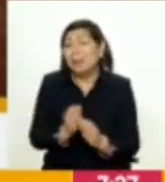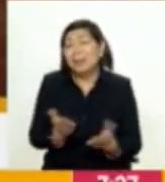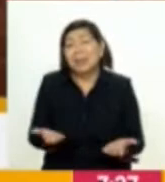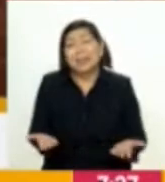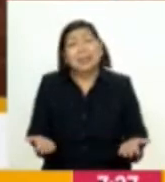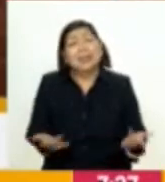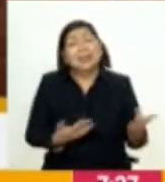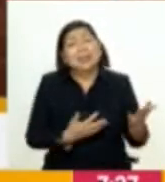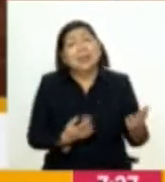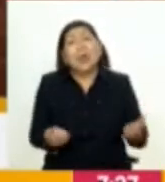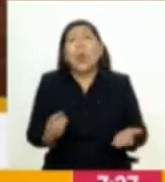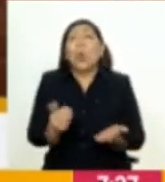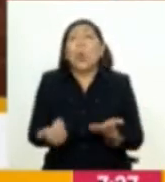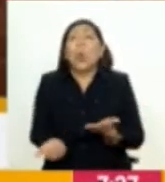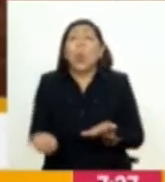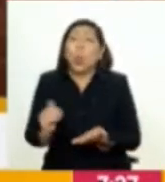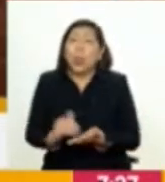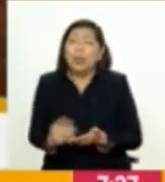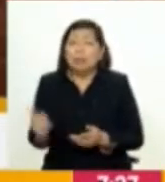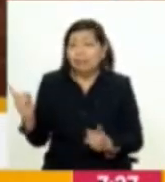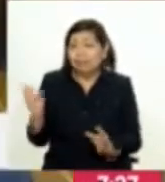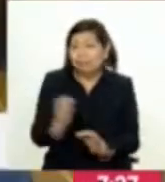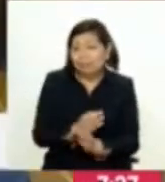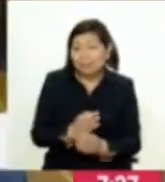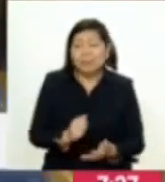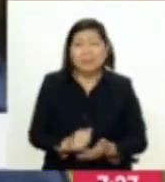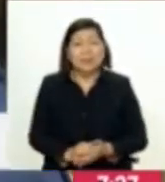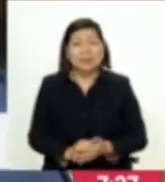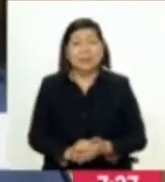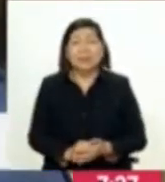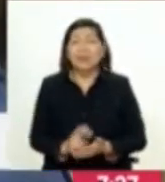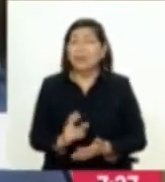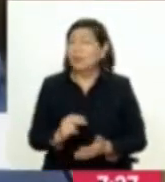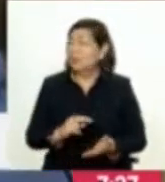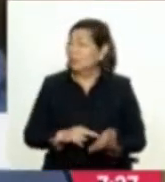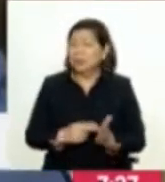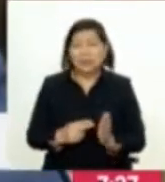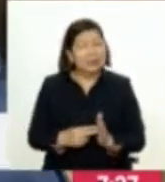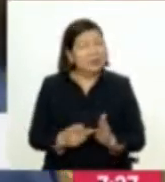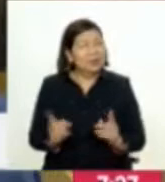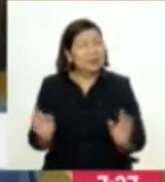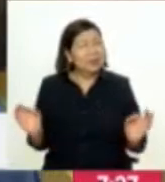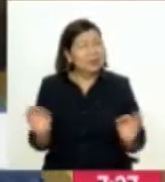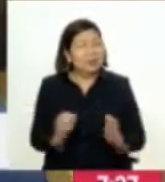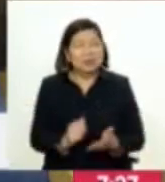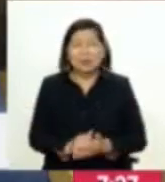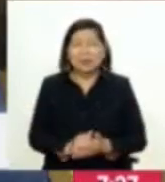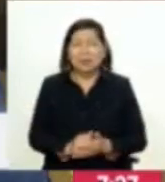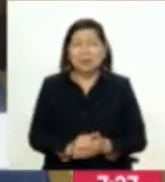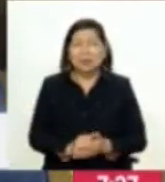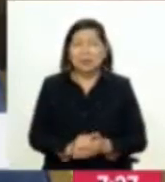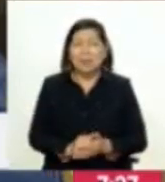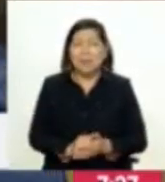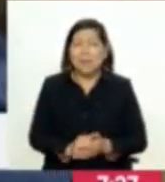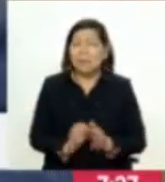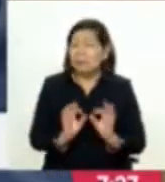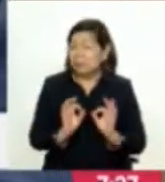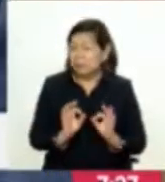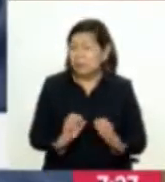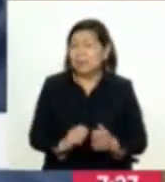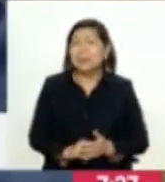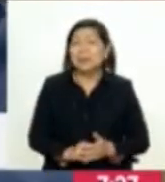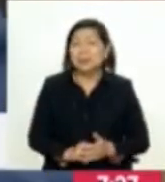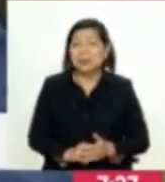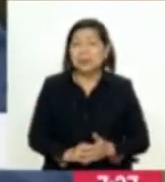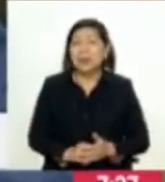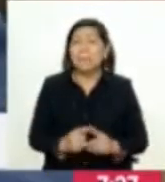Y a esperar al que viene. Pero la transición no quiere decir inmovilidad, ¿no? Lo que no, está perfecto. A lo que voy es